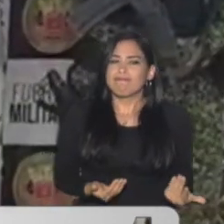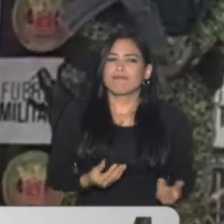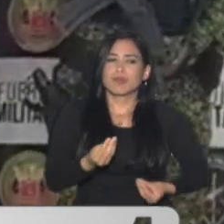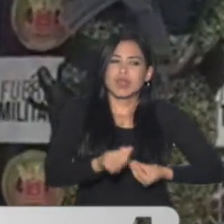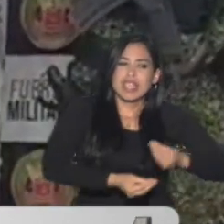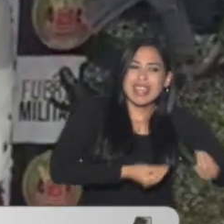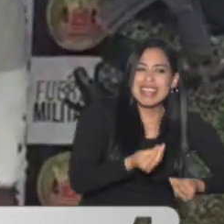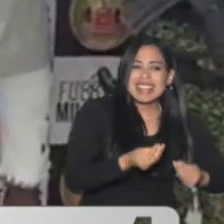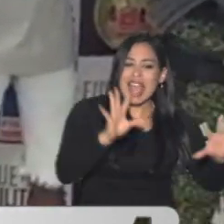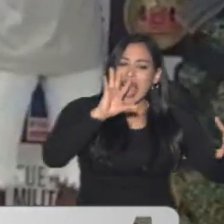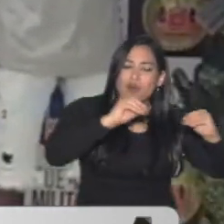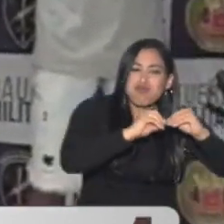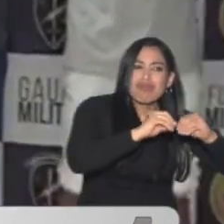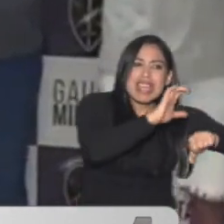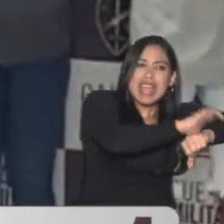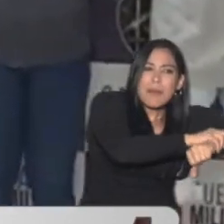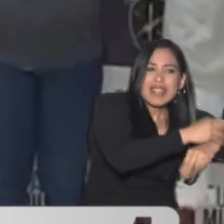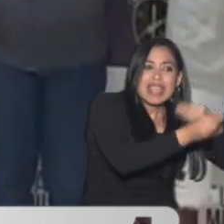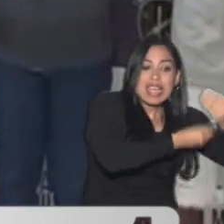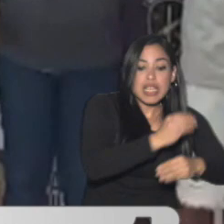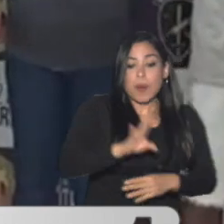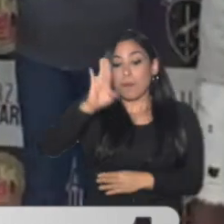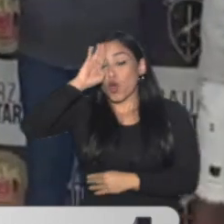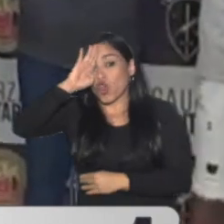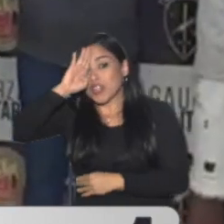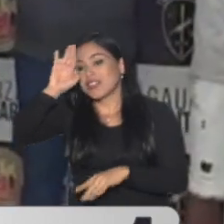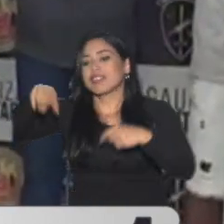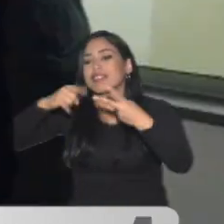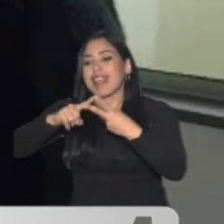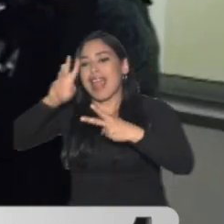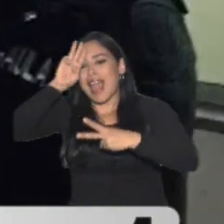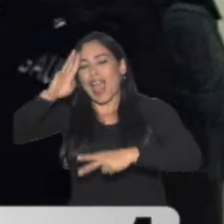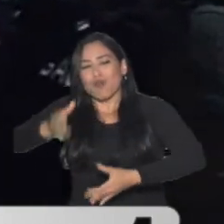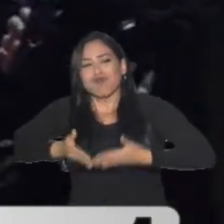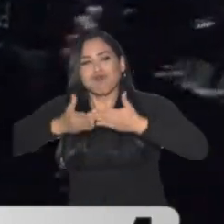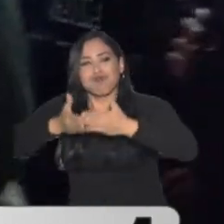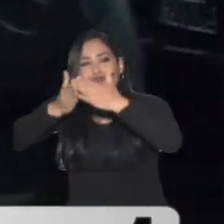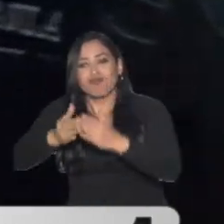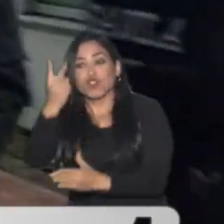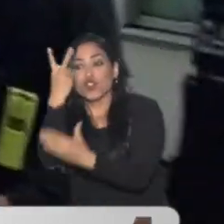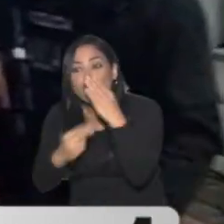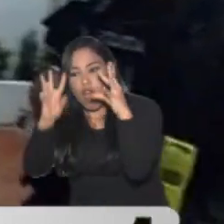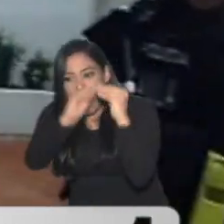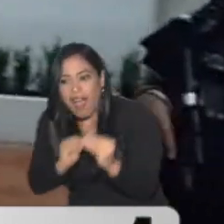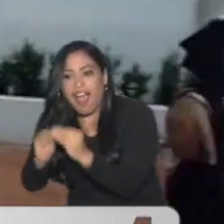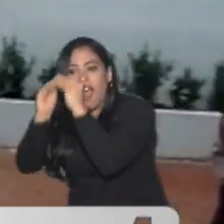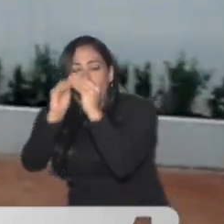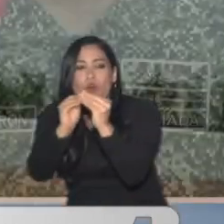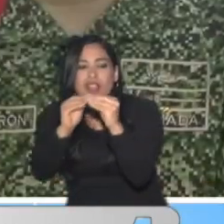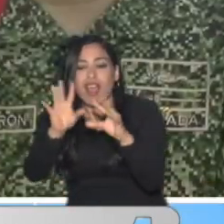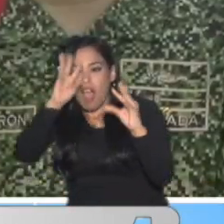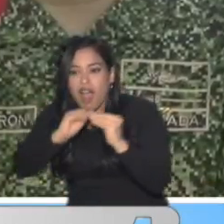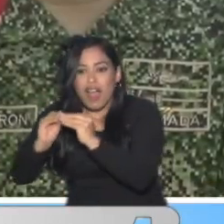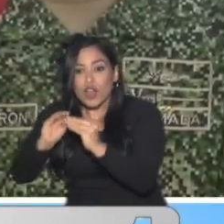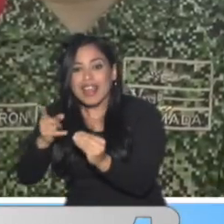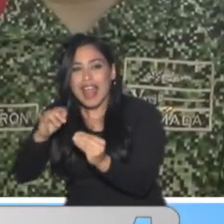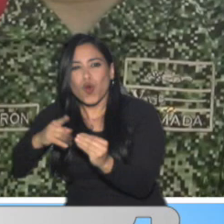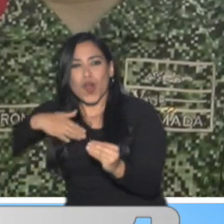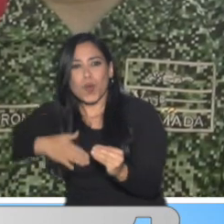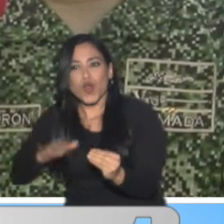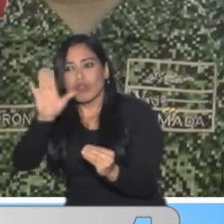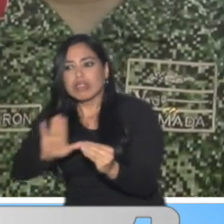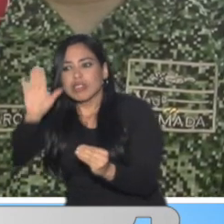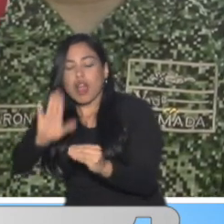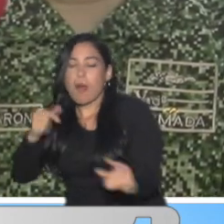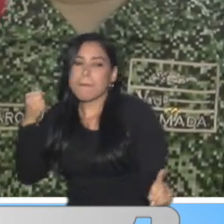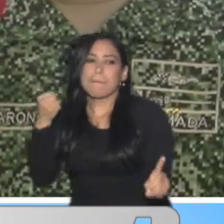la que se articulan las capacidades de nuestra policía con nuestra armada a través de nuestros aulas de policía gaula militar bolívar para